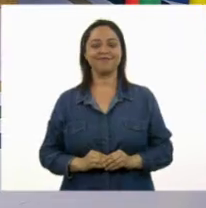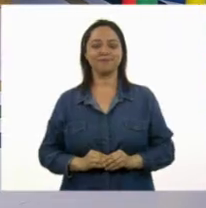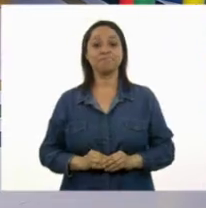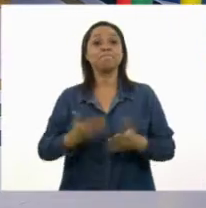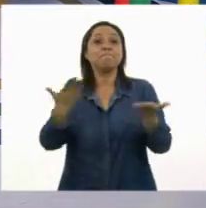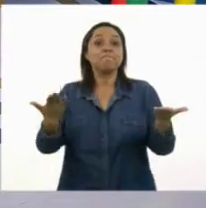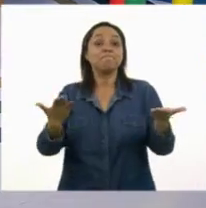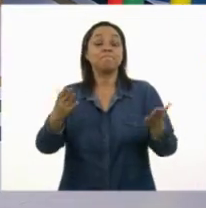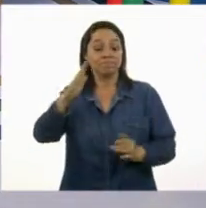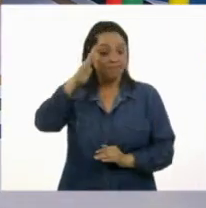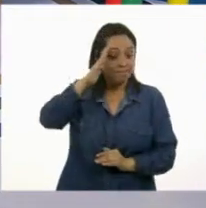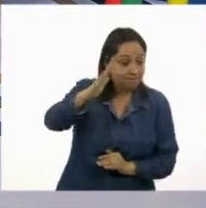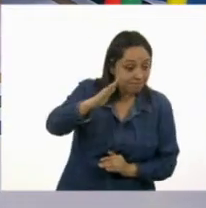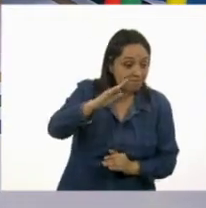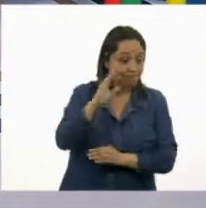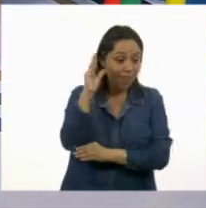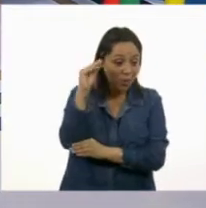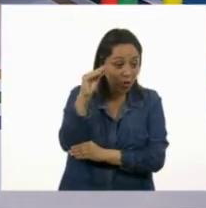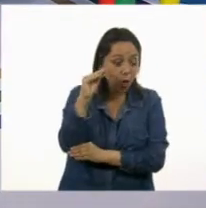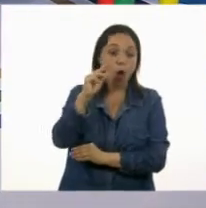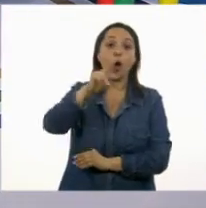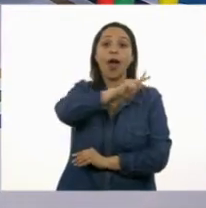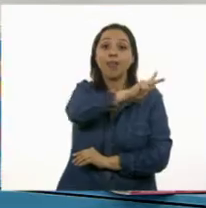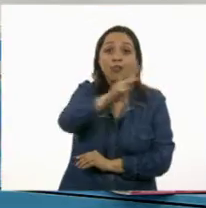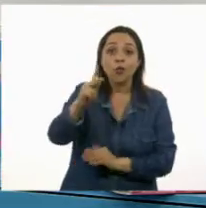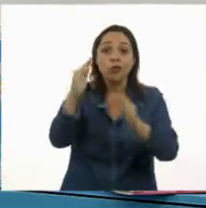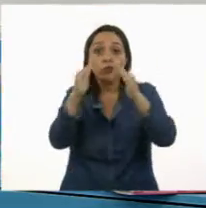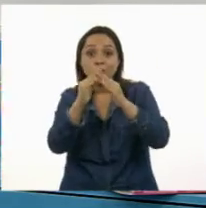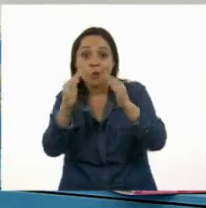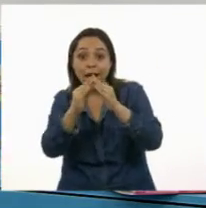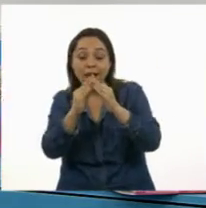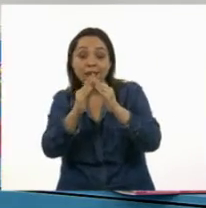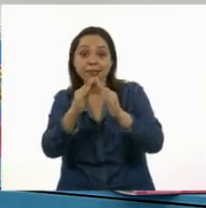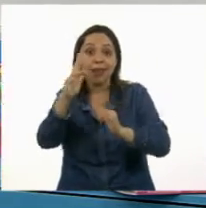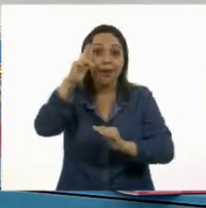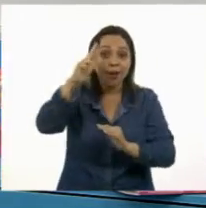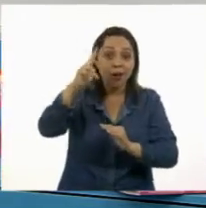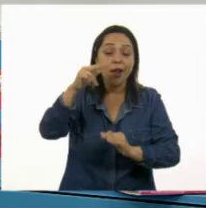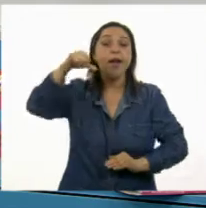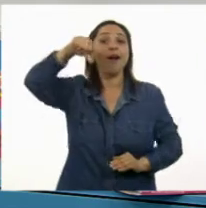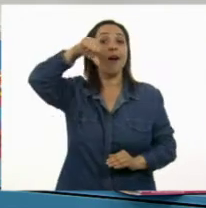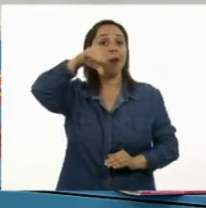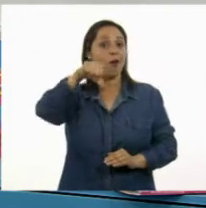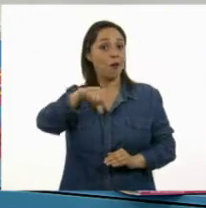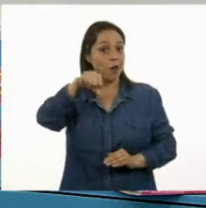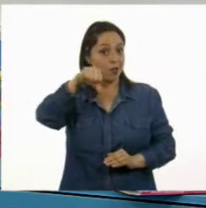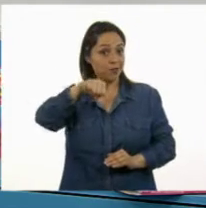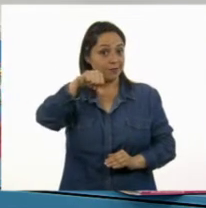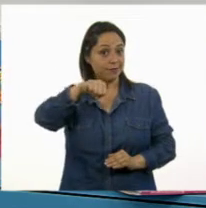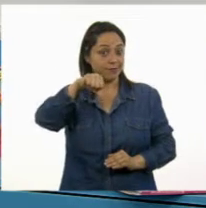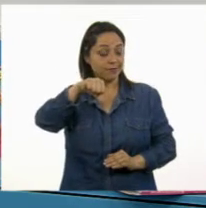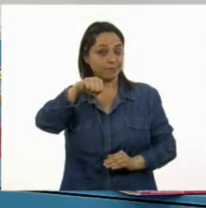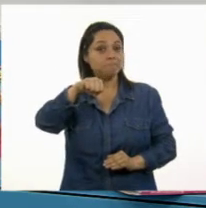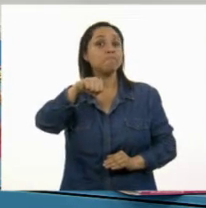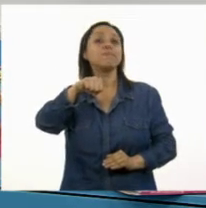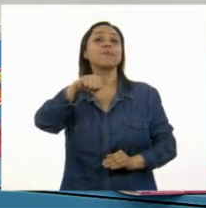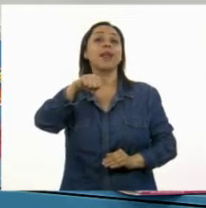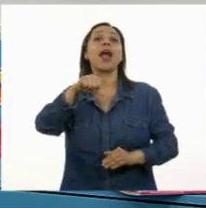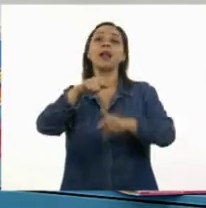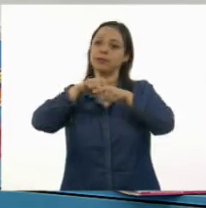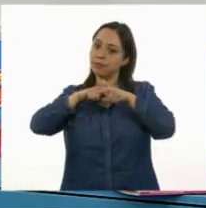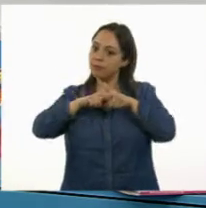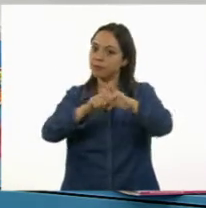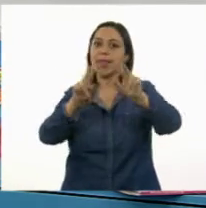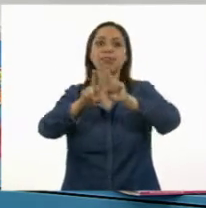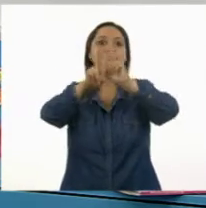Pues hola, Ton, Ale, niños en casa, estudiantes en casa. Hoy vamos a seguir trabajando el